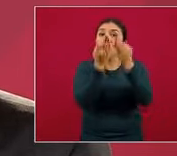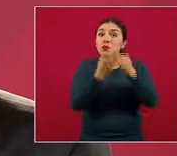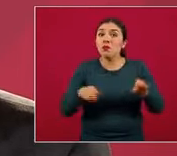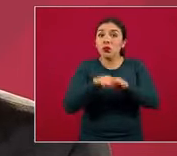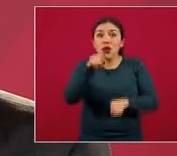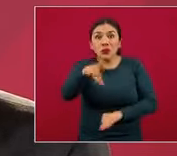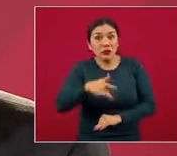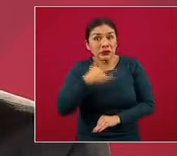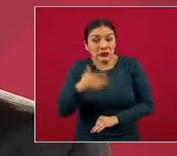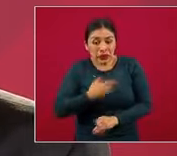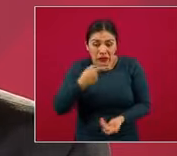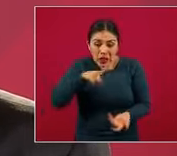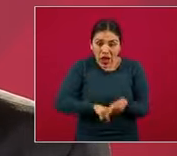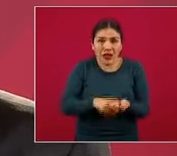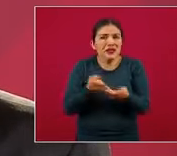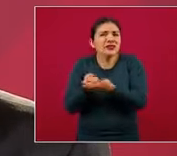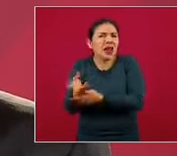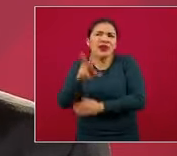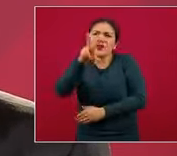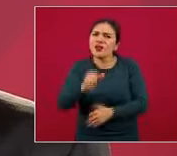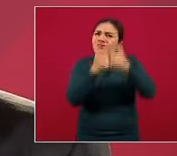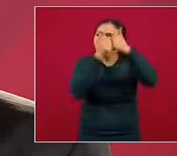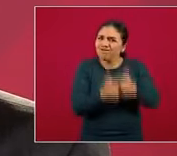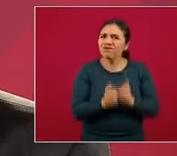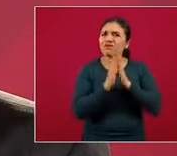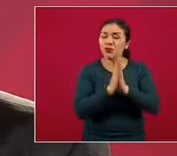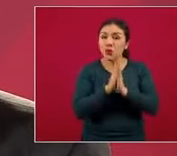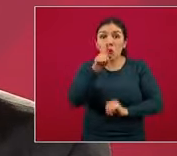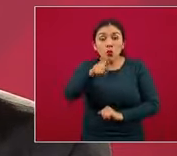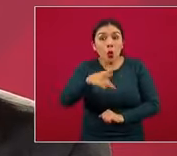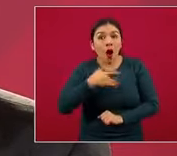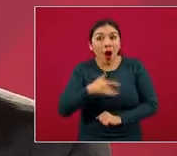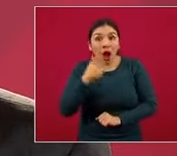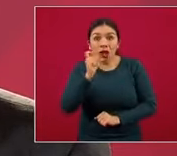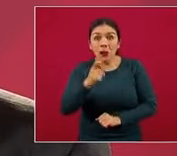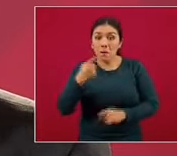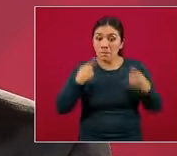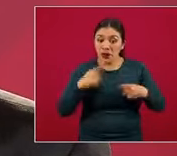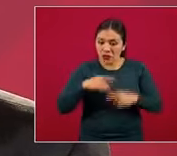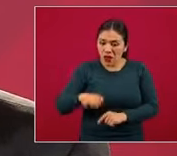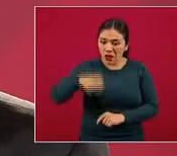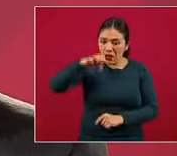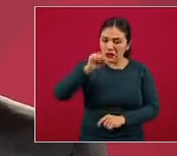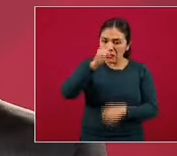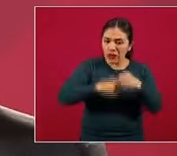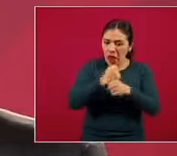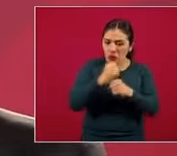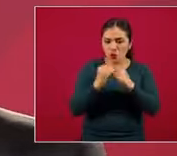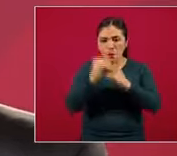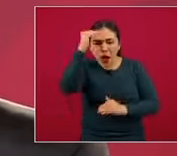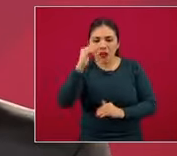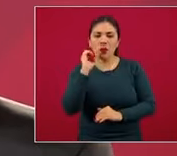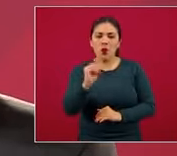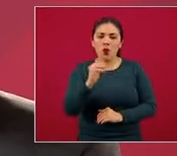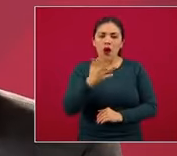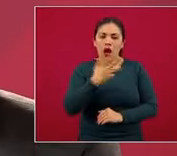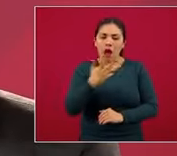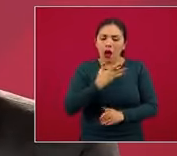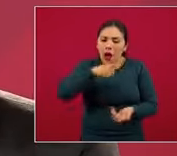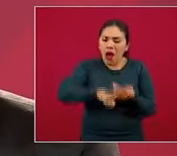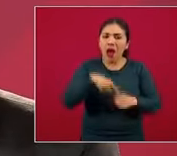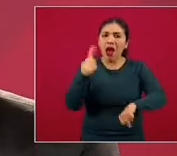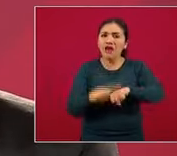tenemos síntomas no salgamos de casa, y si somos una persona con 60 o más años de edad, o bien que